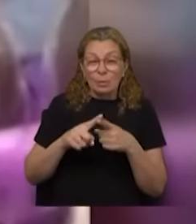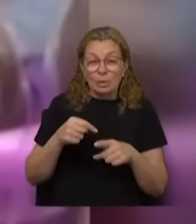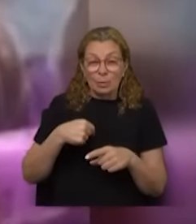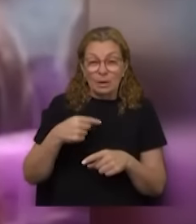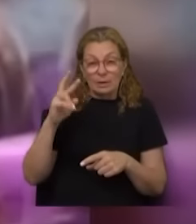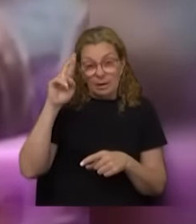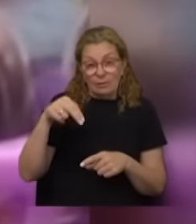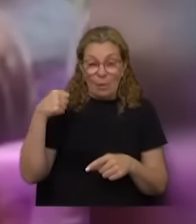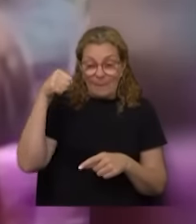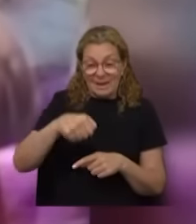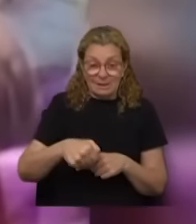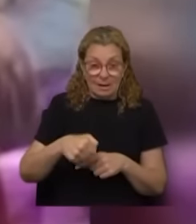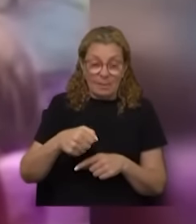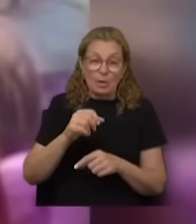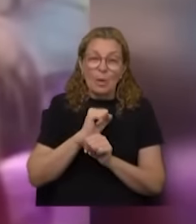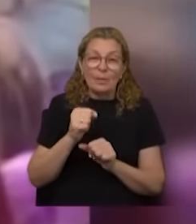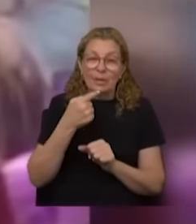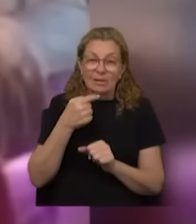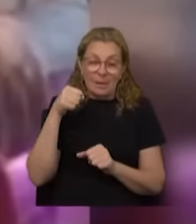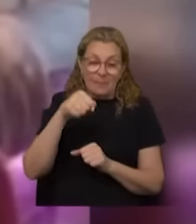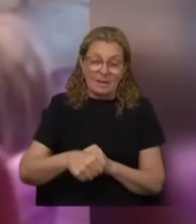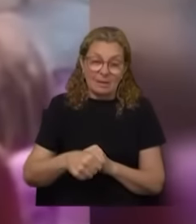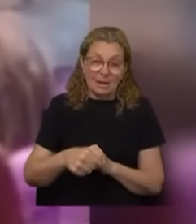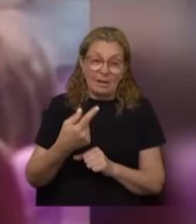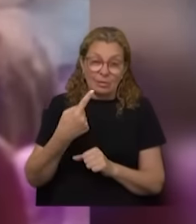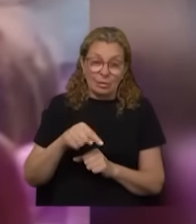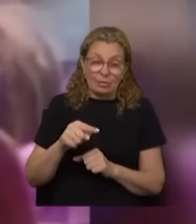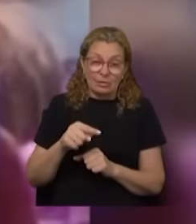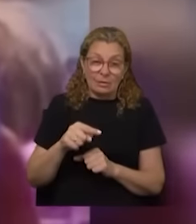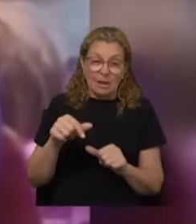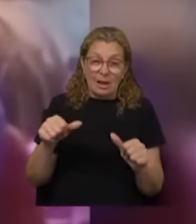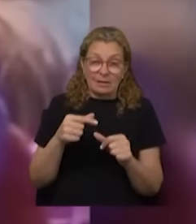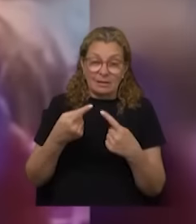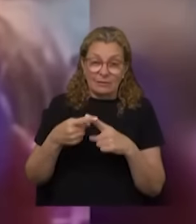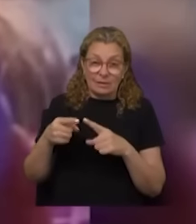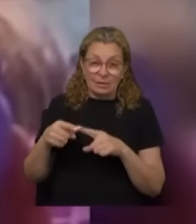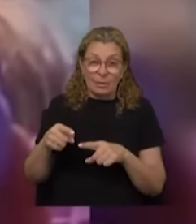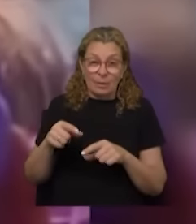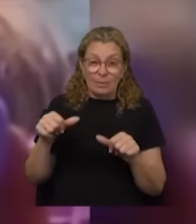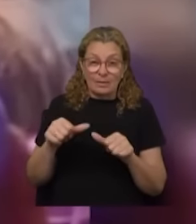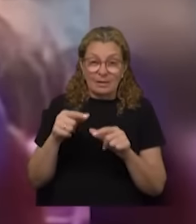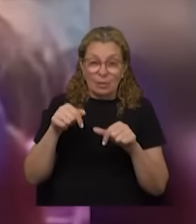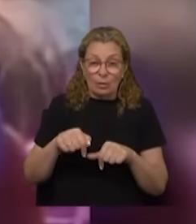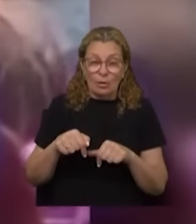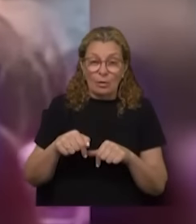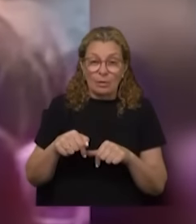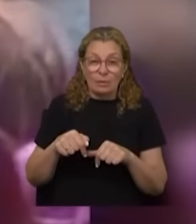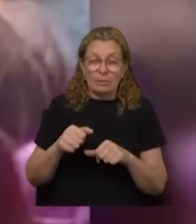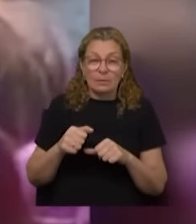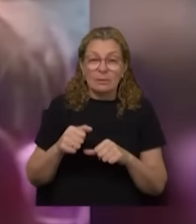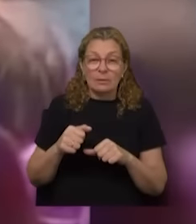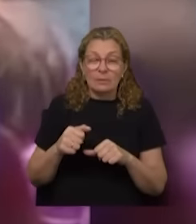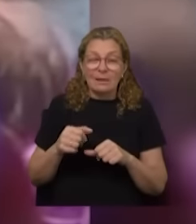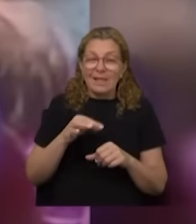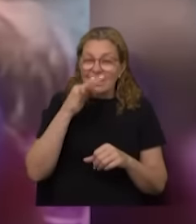razón pum Piña Como no me la pueden dar la piña entonces hacen las cosas que hacen como las que hicieron hoy en comodoropi las